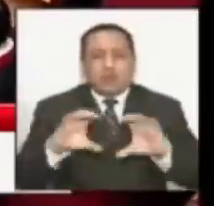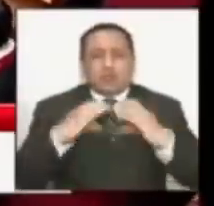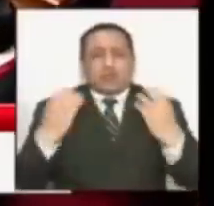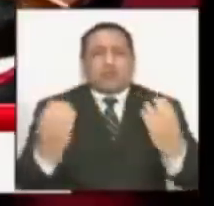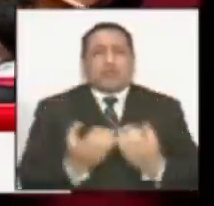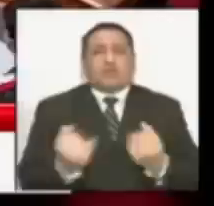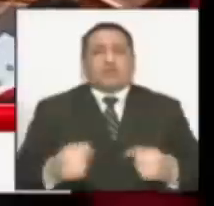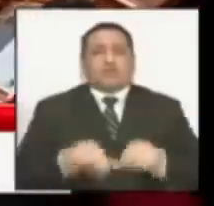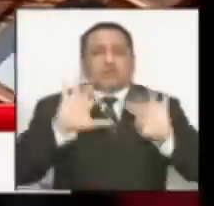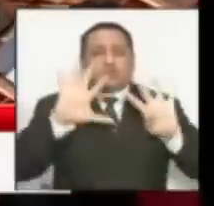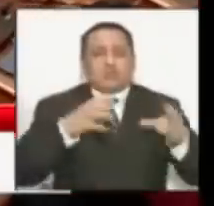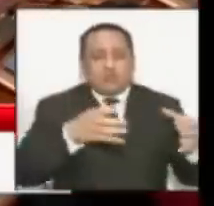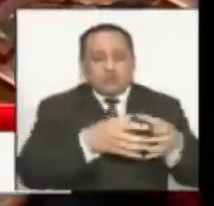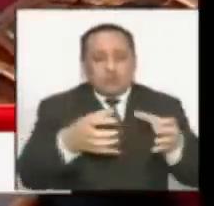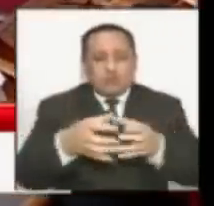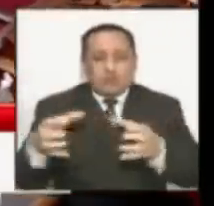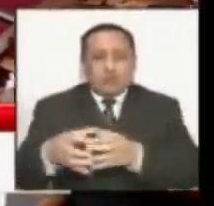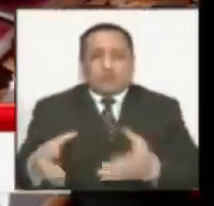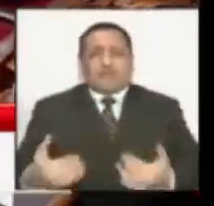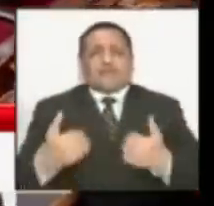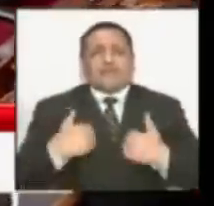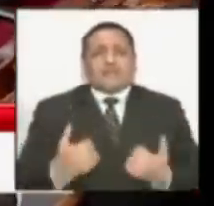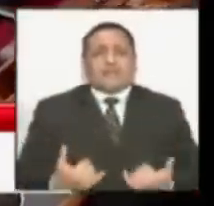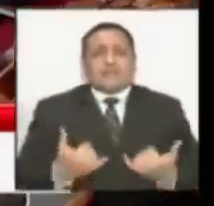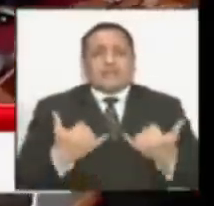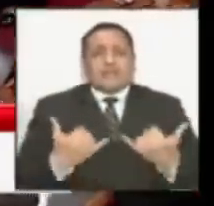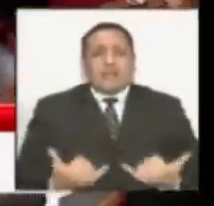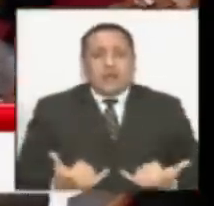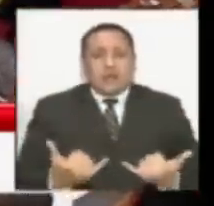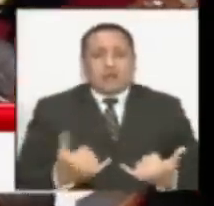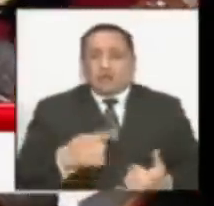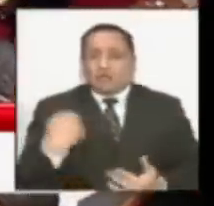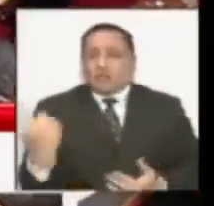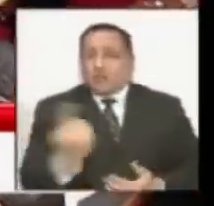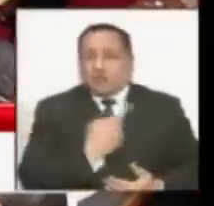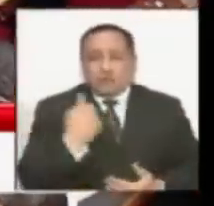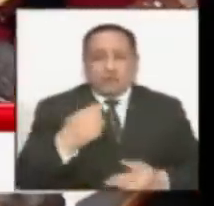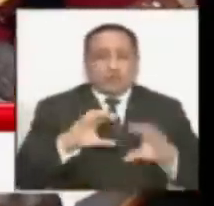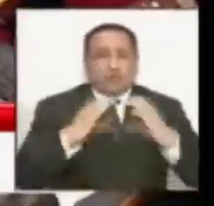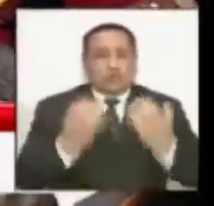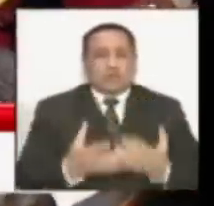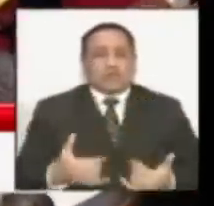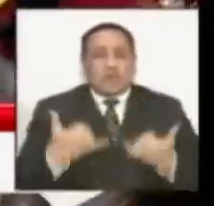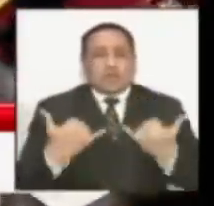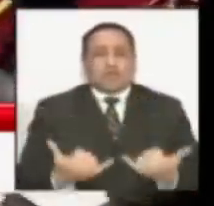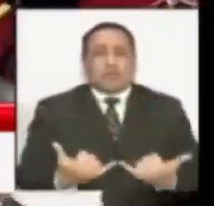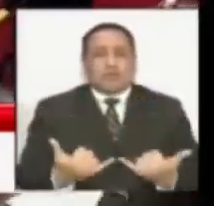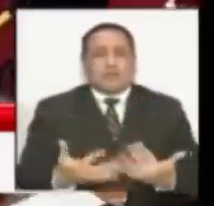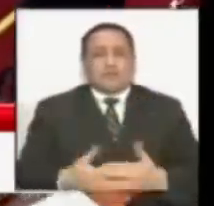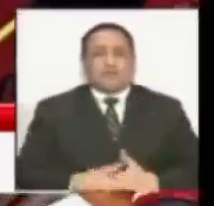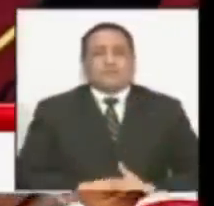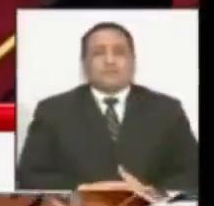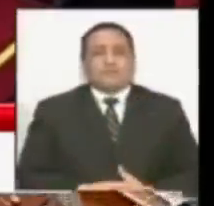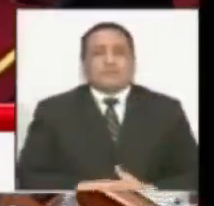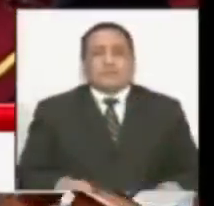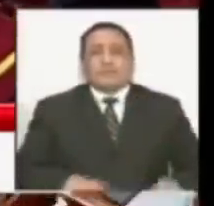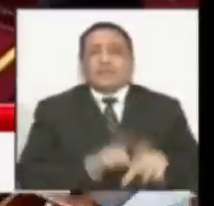que culminó su discurso citando al gran poeta peruano César Vallejo.